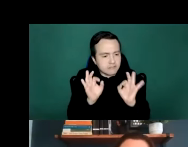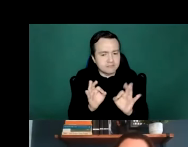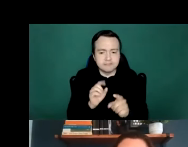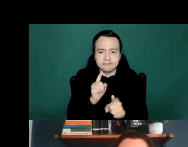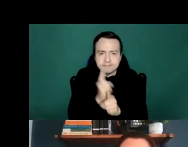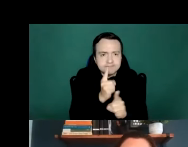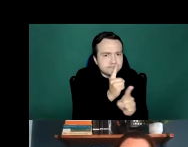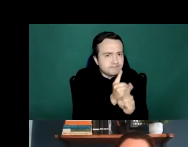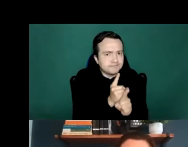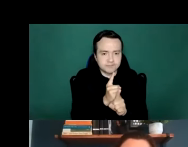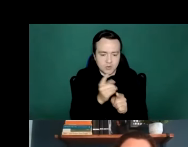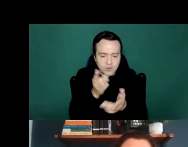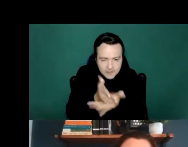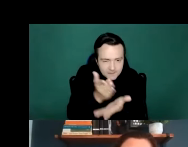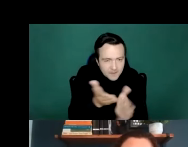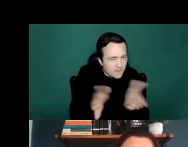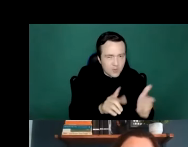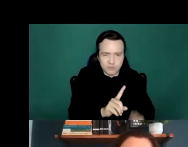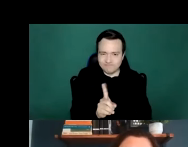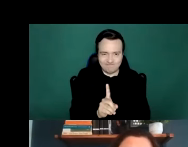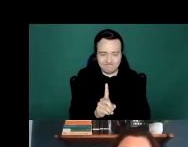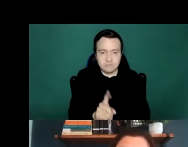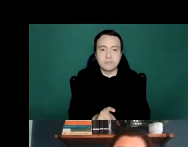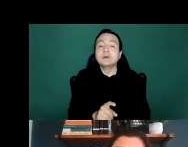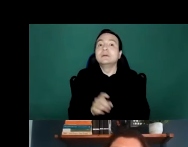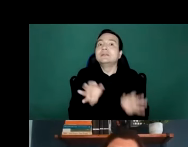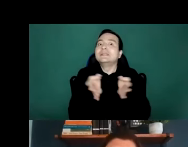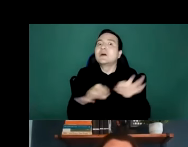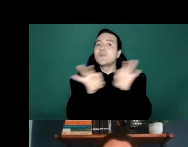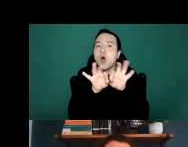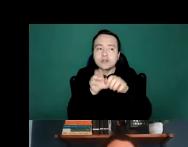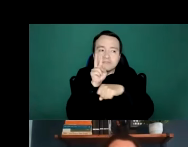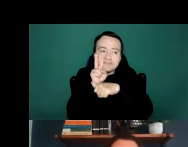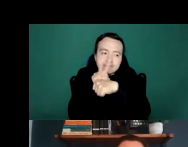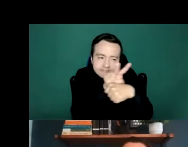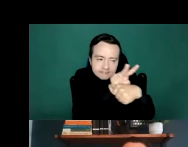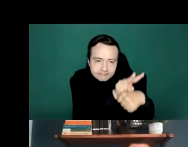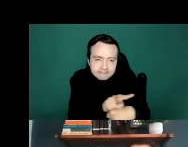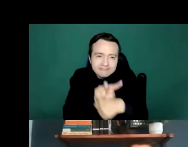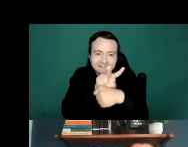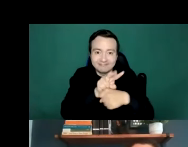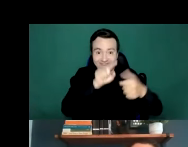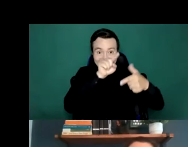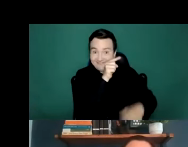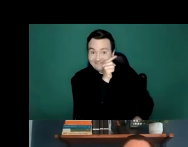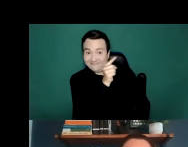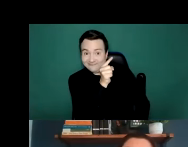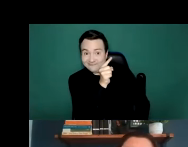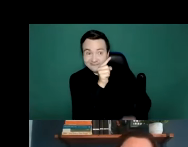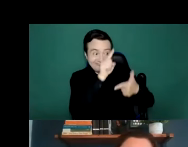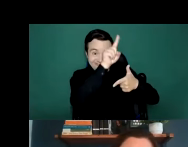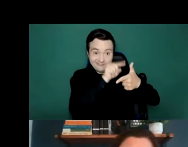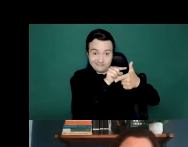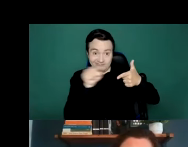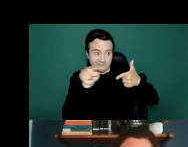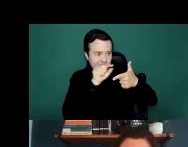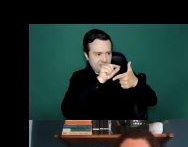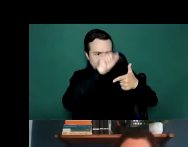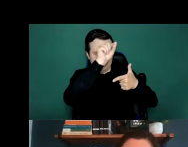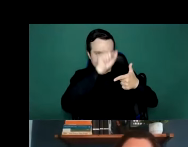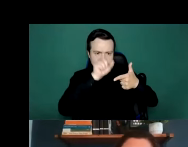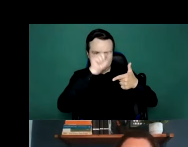también nos demuestra la importancia de poder estar monitoreando este tipo de métricas que de alguna manera nos dan cuenta de cuál es la capacidad que tienen